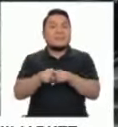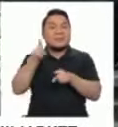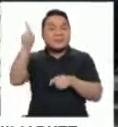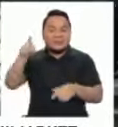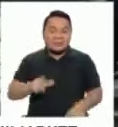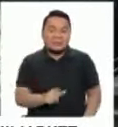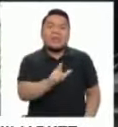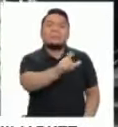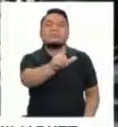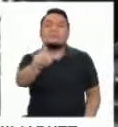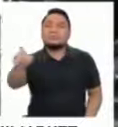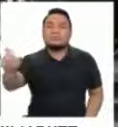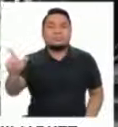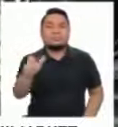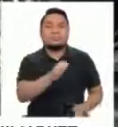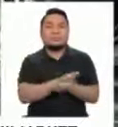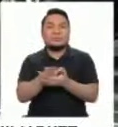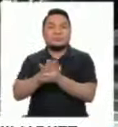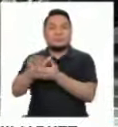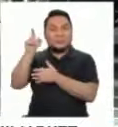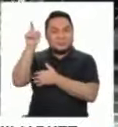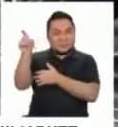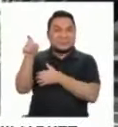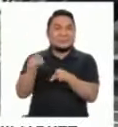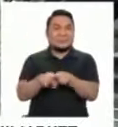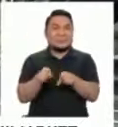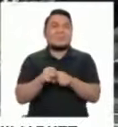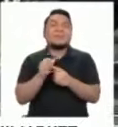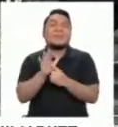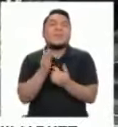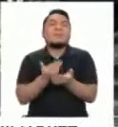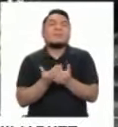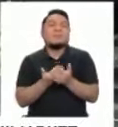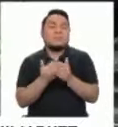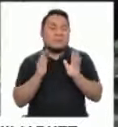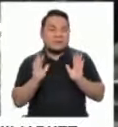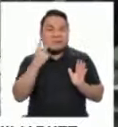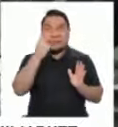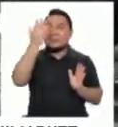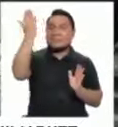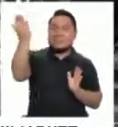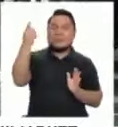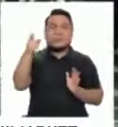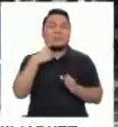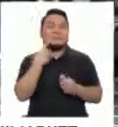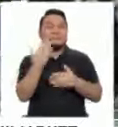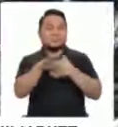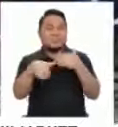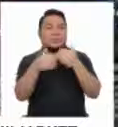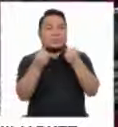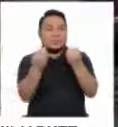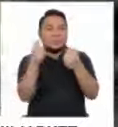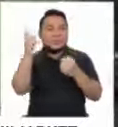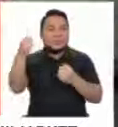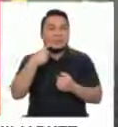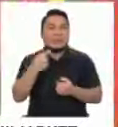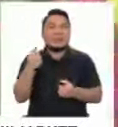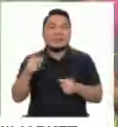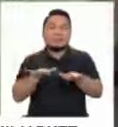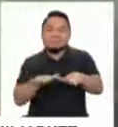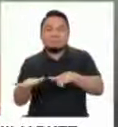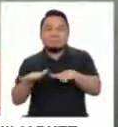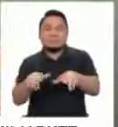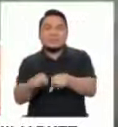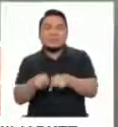Si vamos a pedirle que haga la muestra de desinfección al DJ, no solo es entretenimiento, sino además